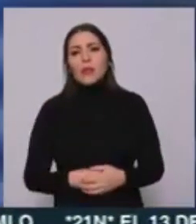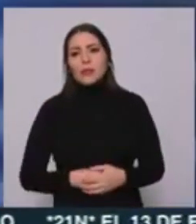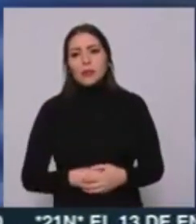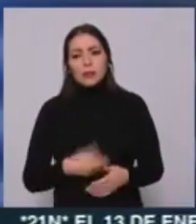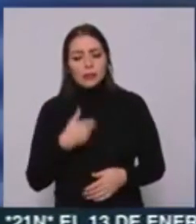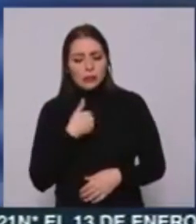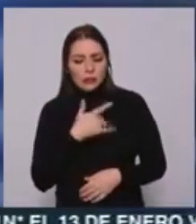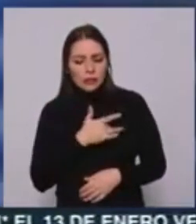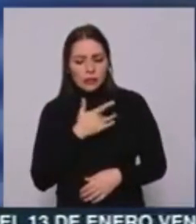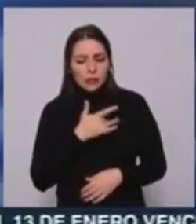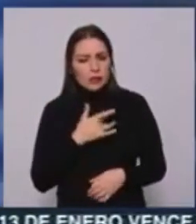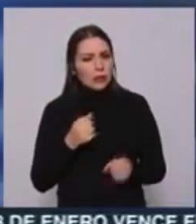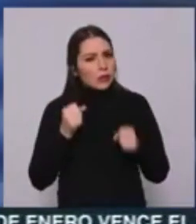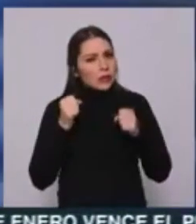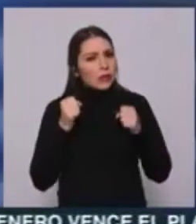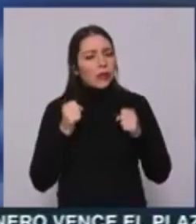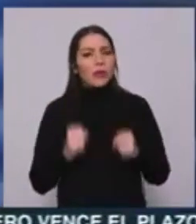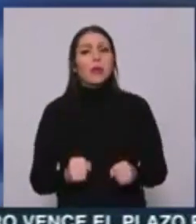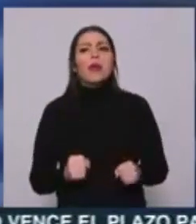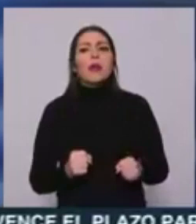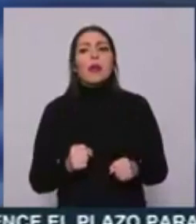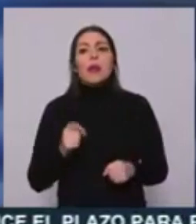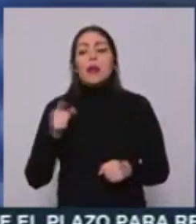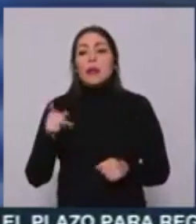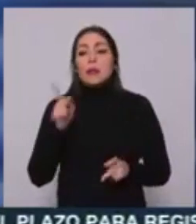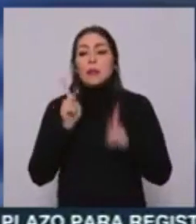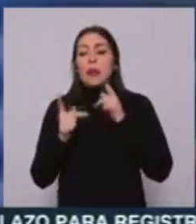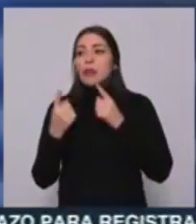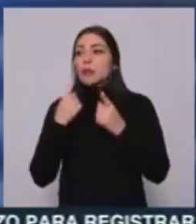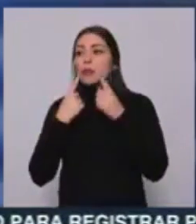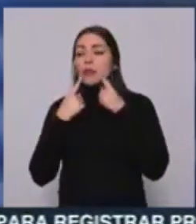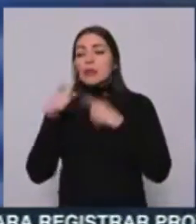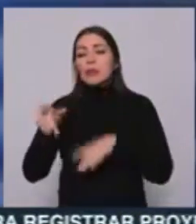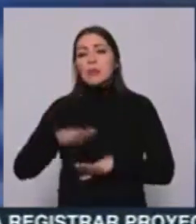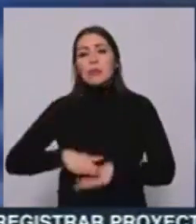que el diálogo es la herramienta más potente que hay, sobre todo en la